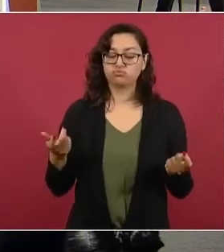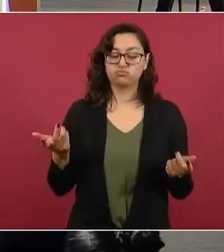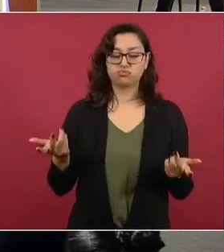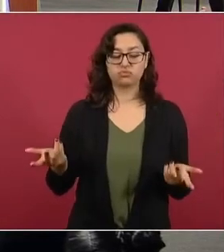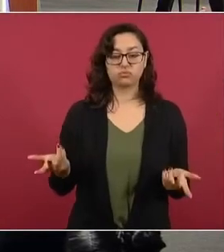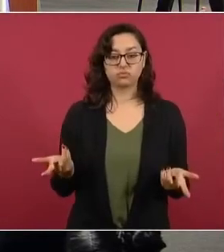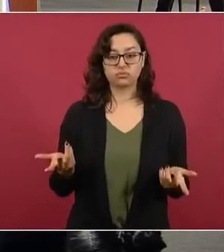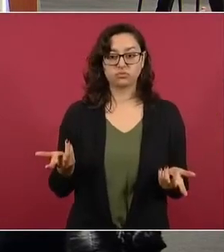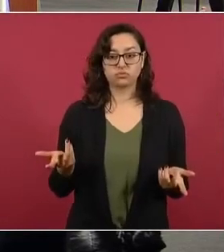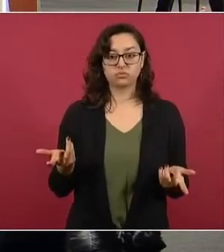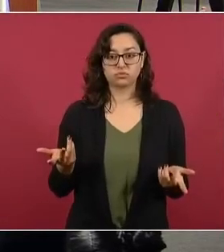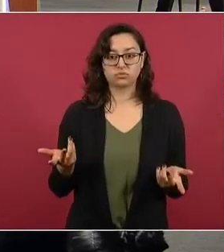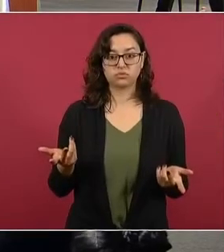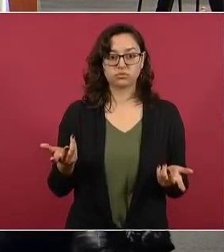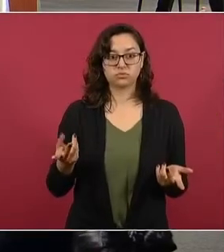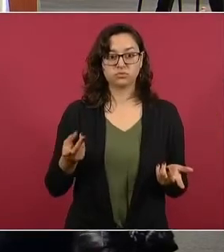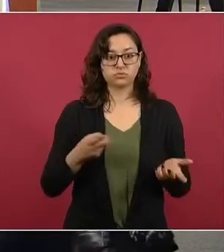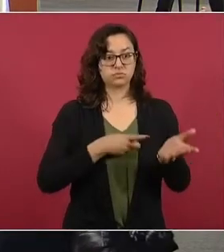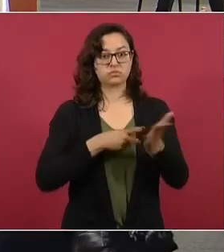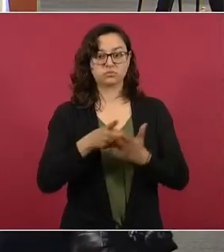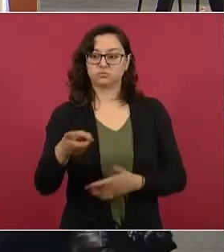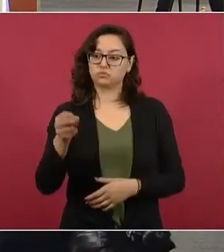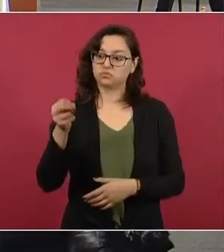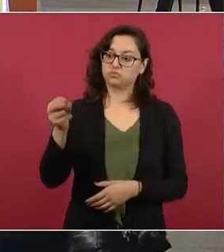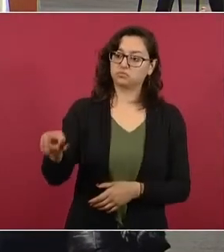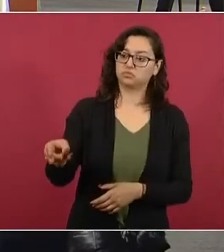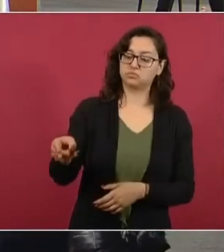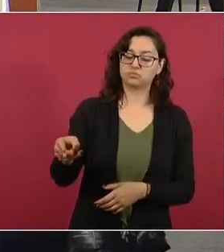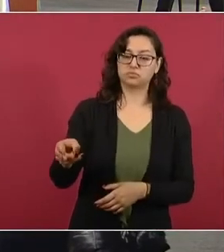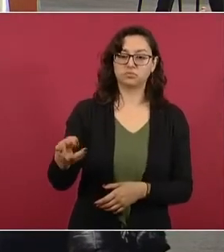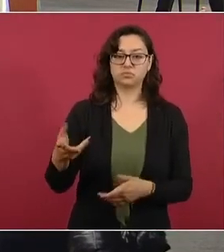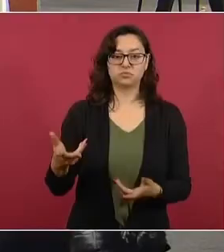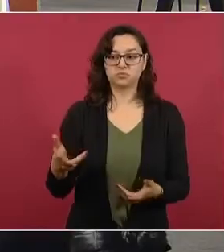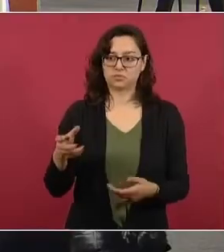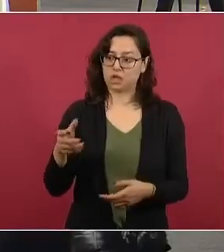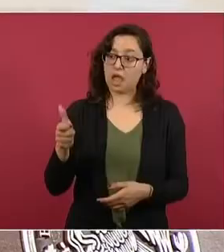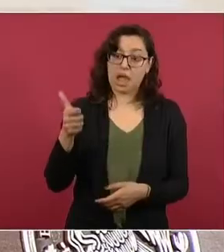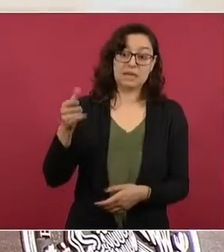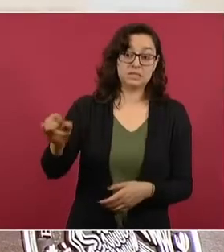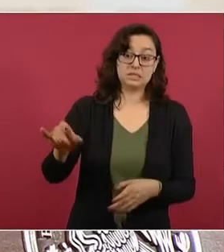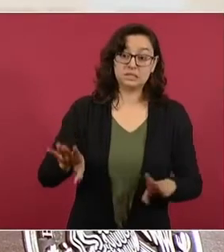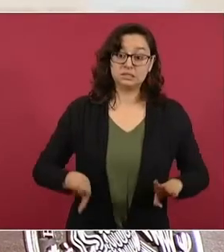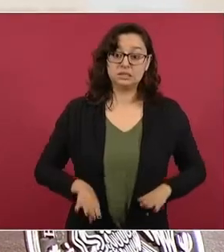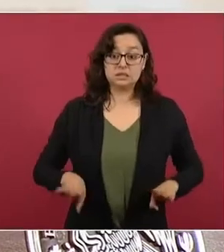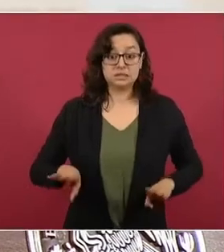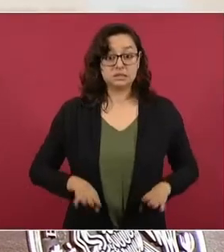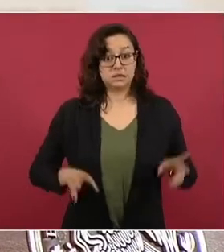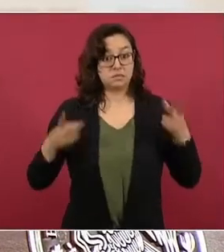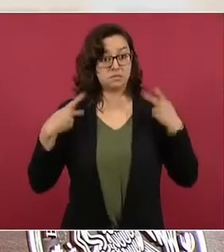ellos tienen derecho a los privilegios, el pueblo no.